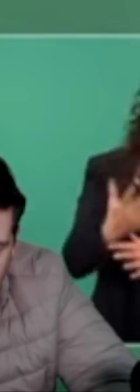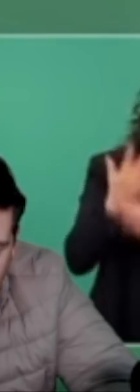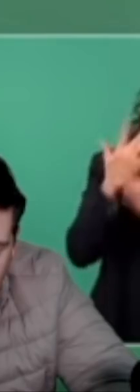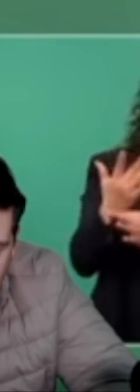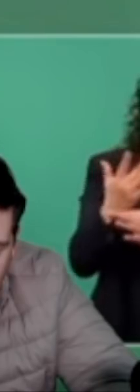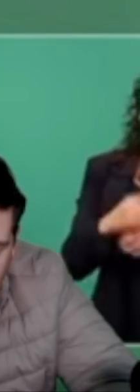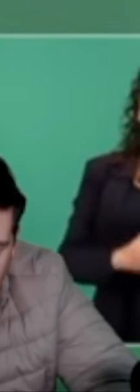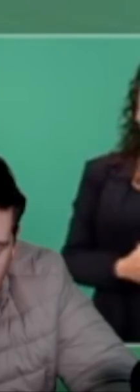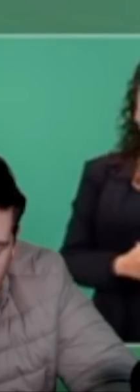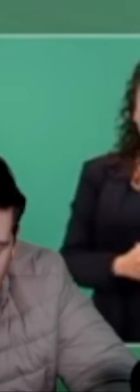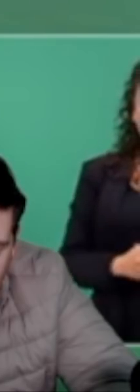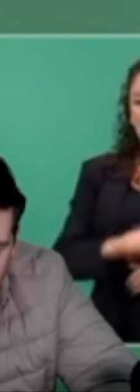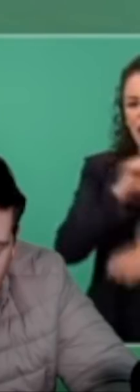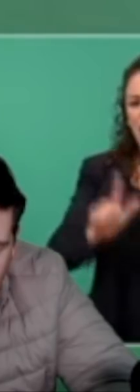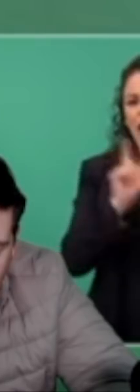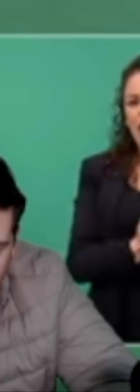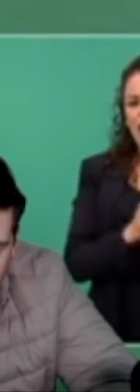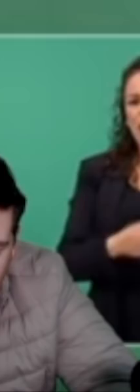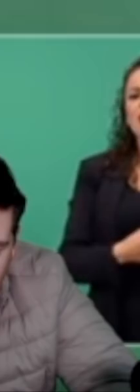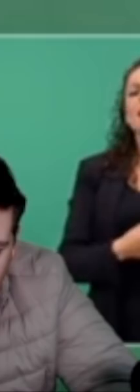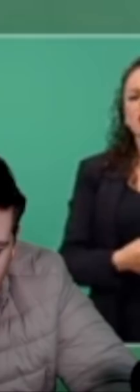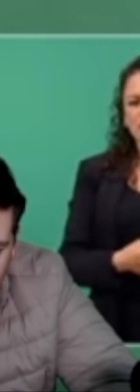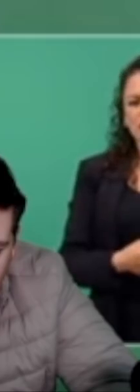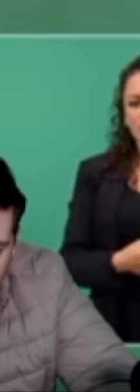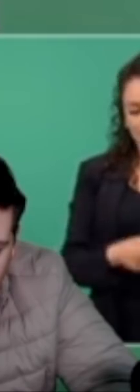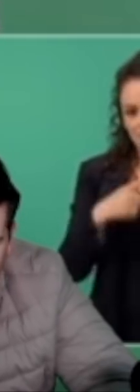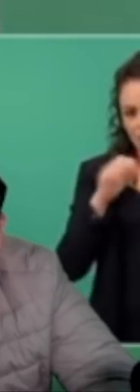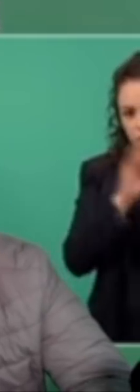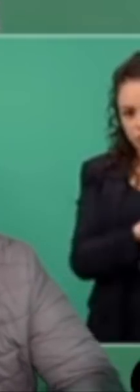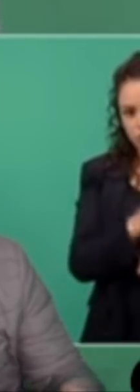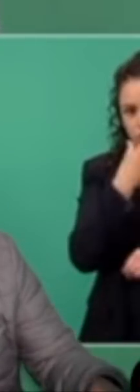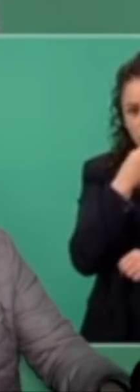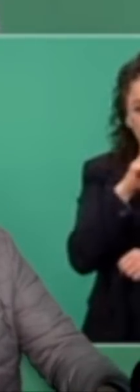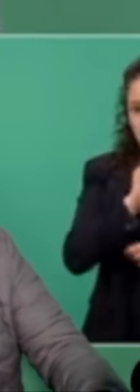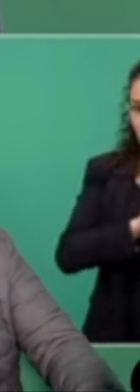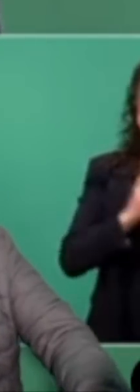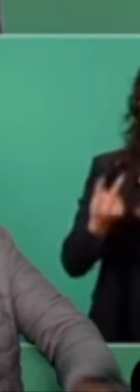la ley para el hombre, no el hombre para la ley.